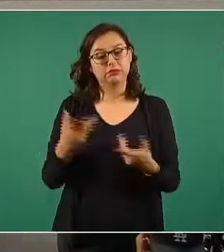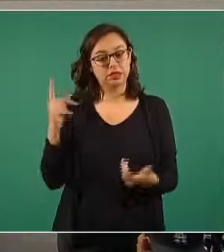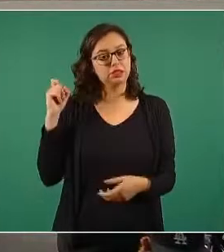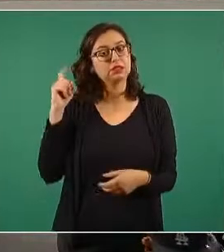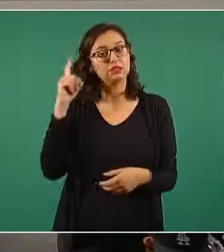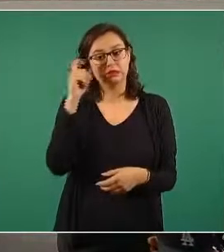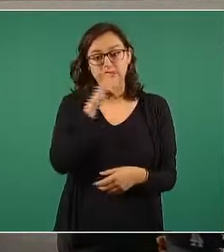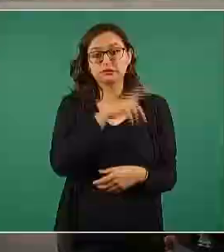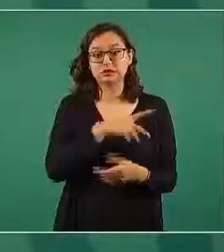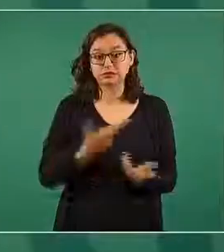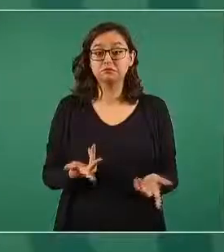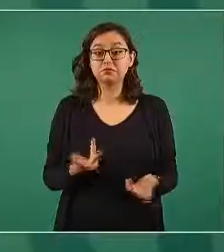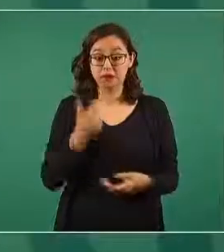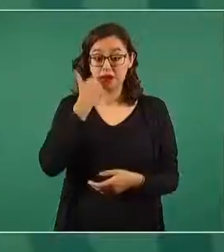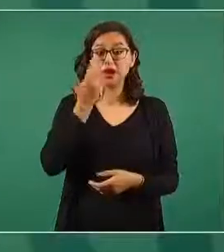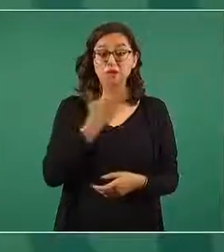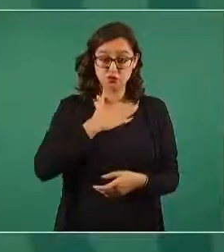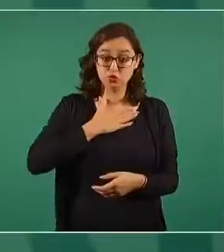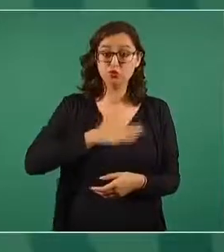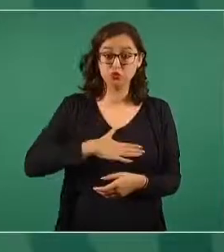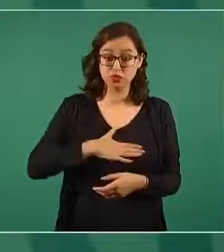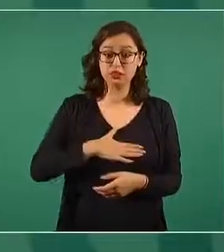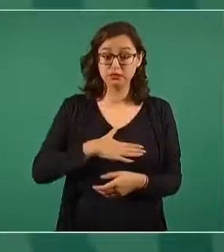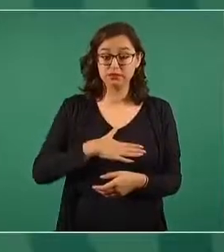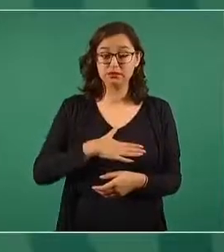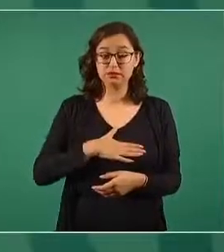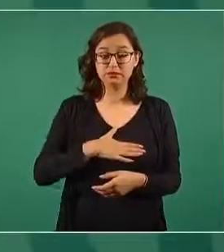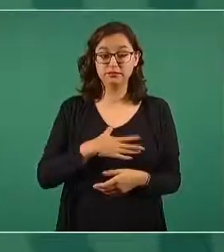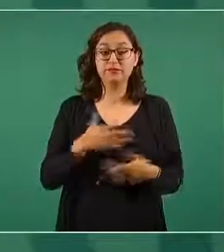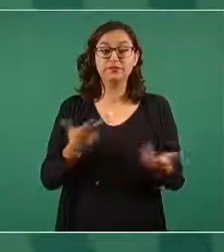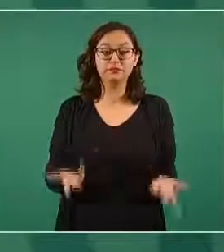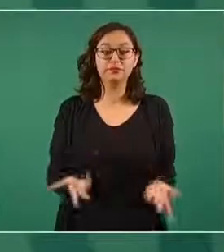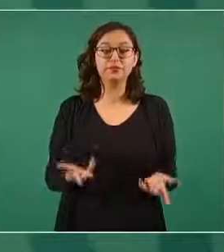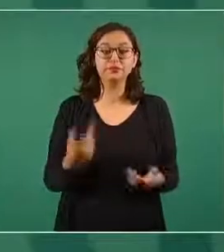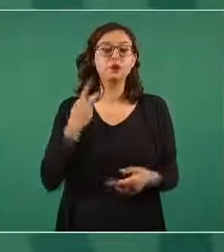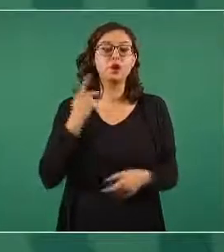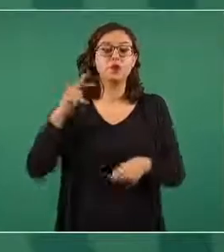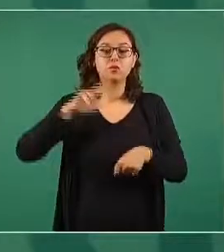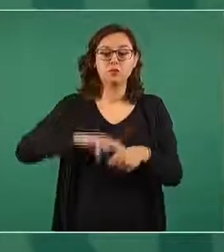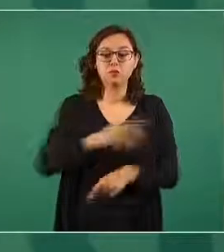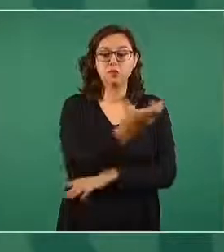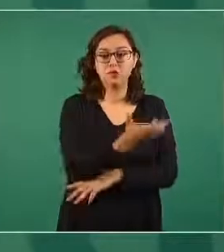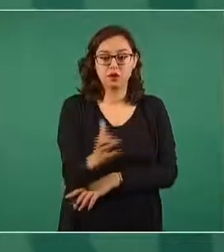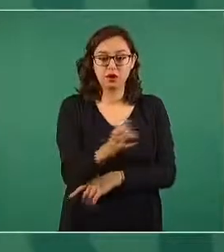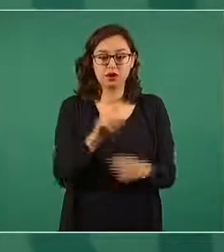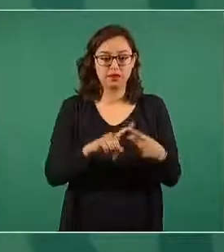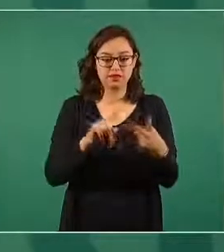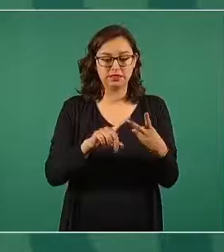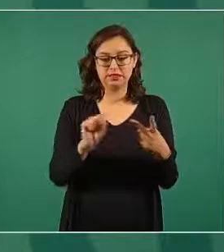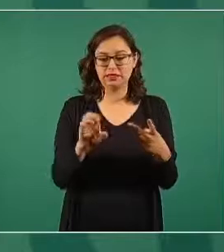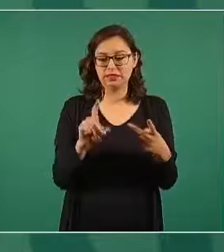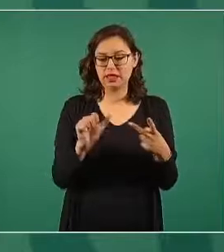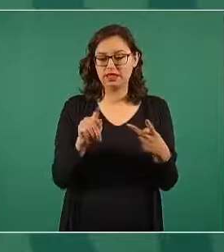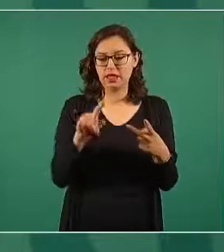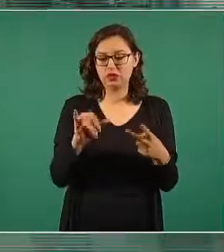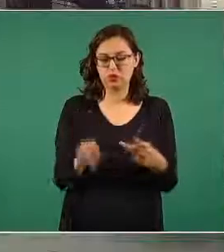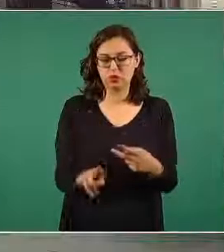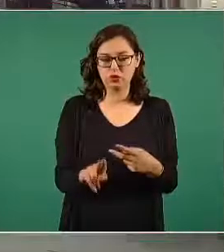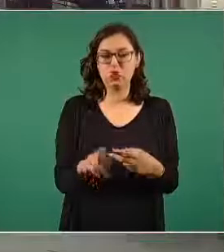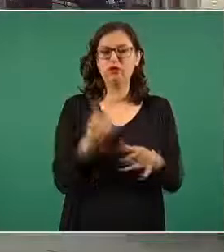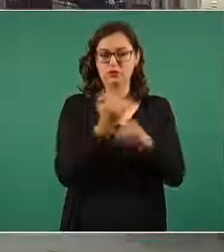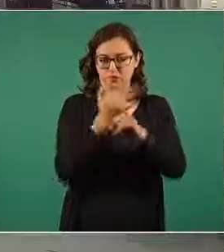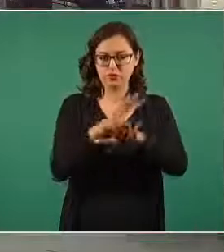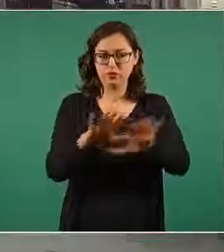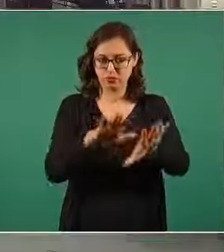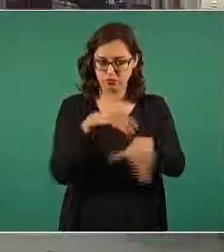Y sí vamos a pedirle a la Procuraduría Agraria y a los de SEDATU que informen. Pero ya